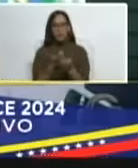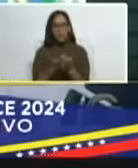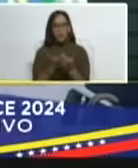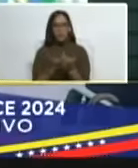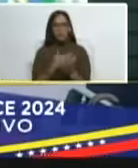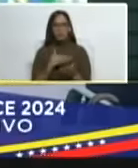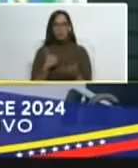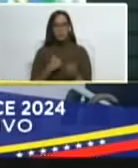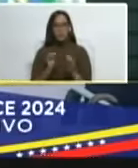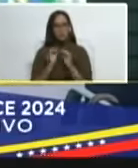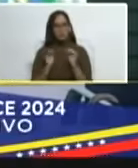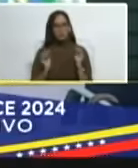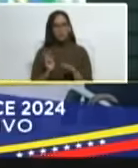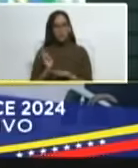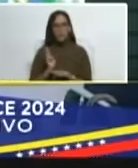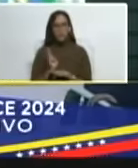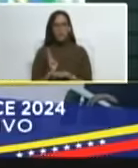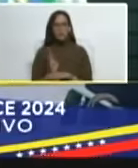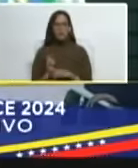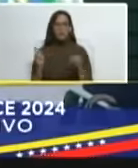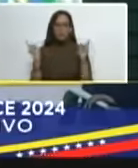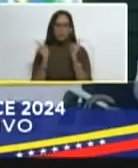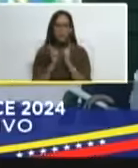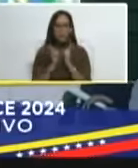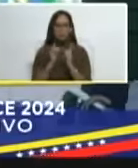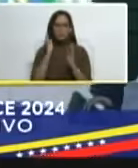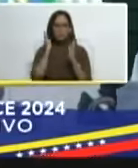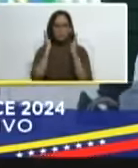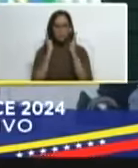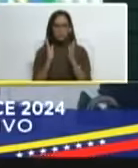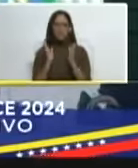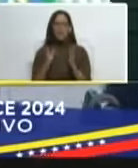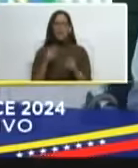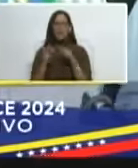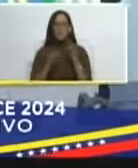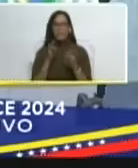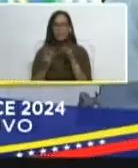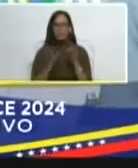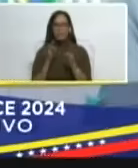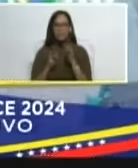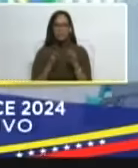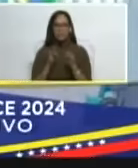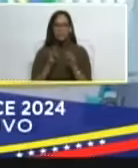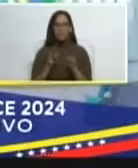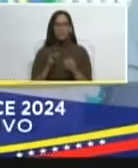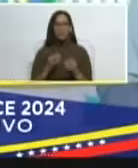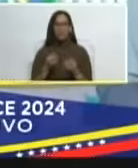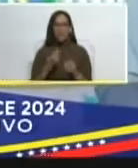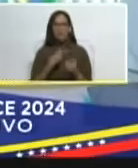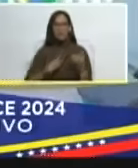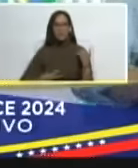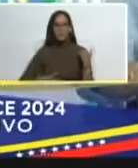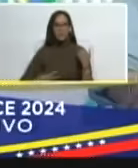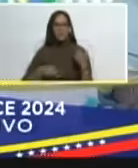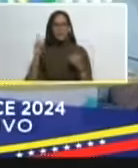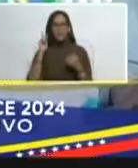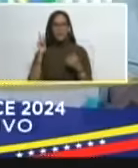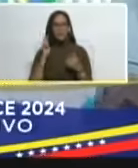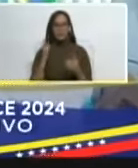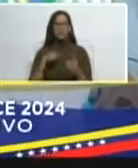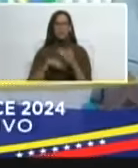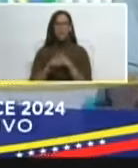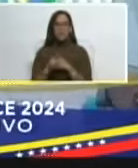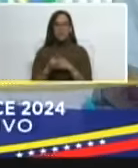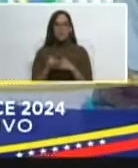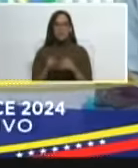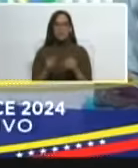quiero colocarle rápidamente un breve contexto a la excelente explicación que dio la vicepresidenta. Venezuela salió de la hiperinflación,